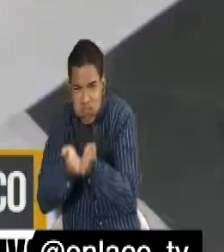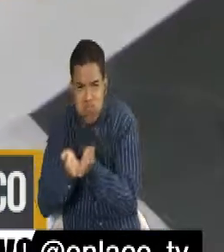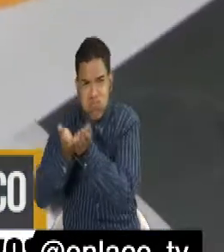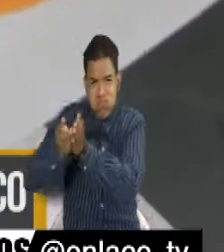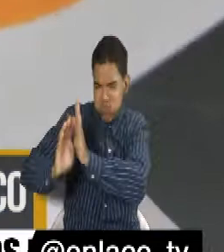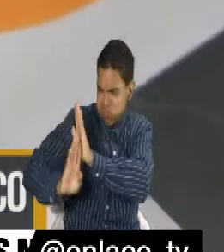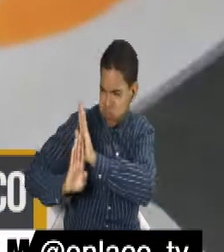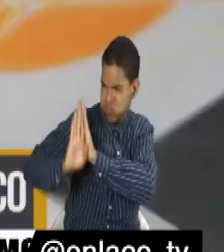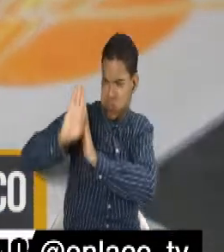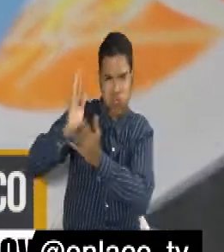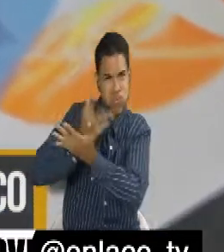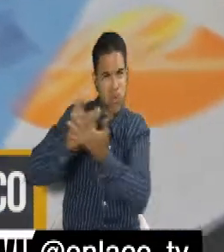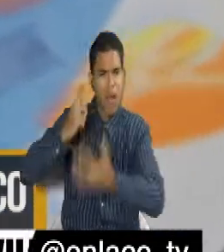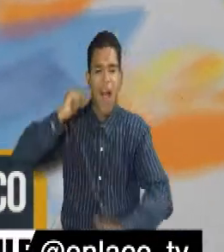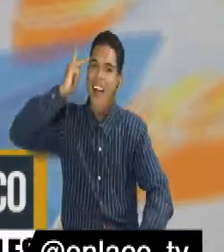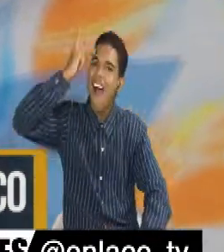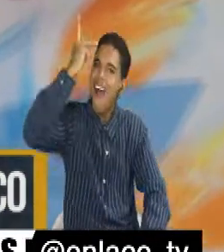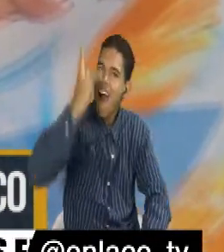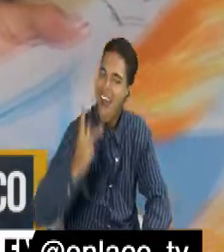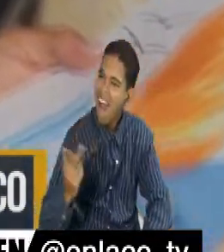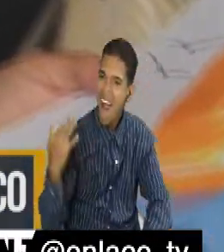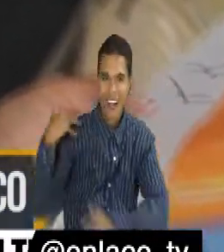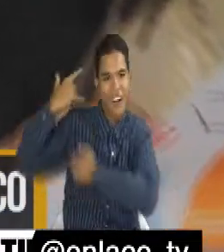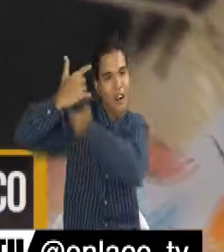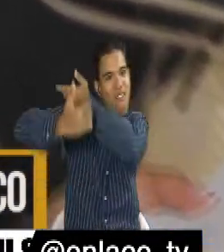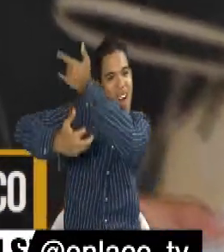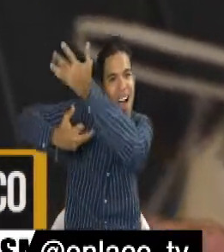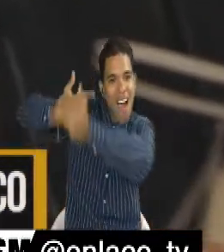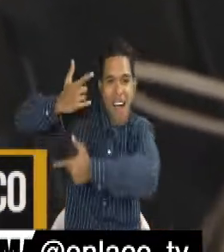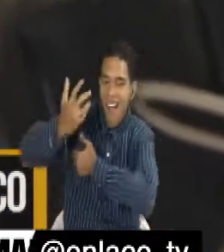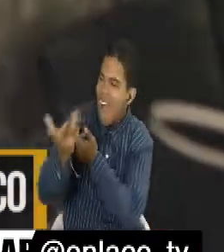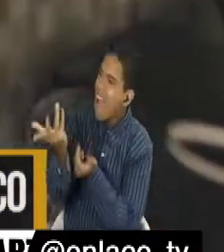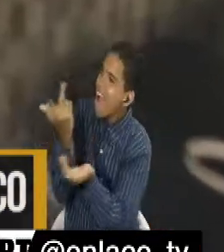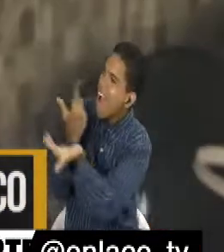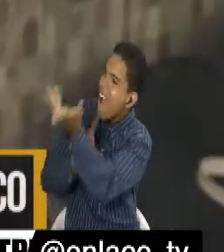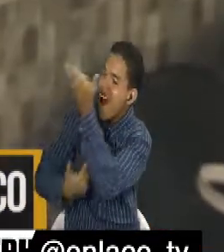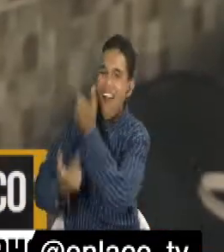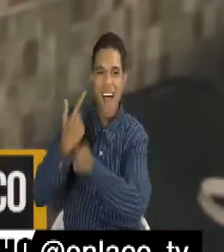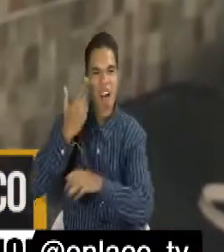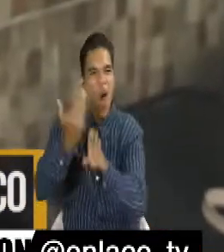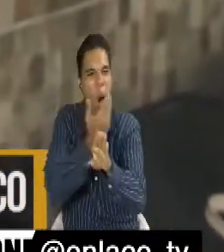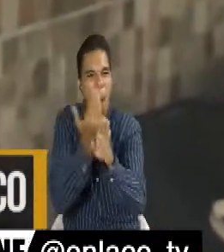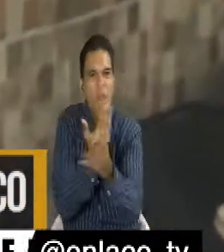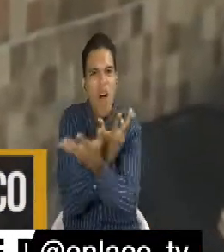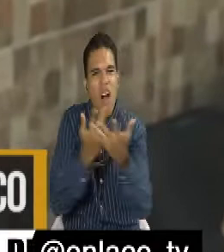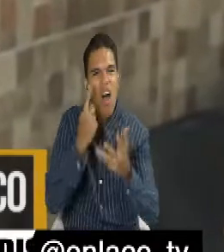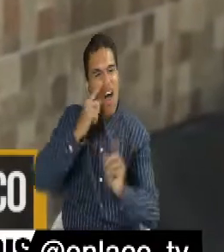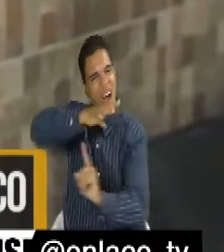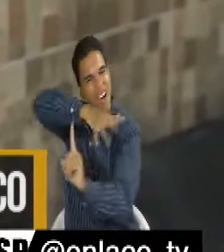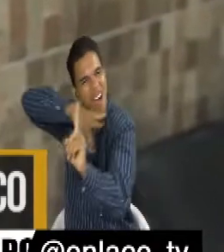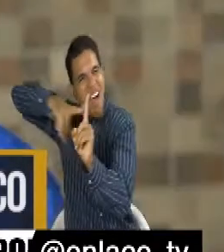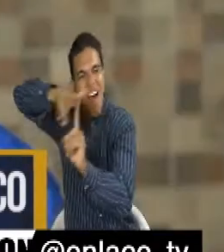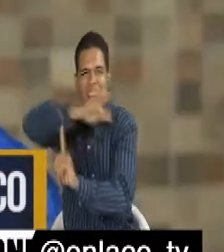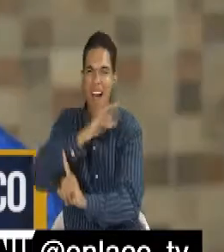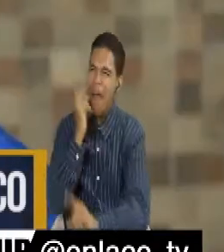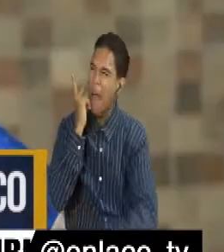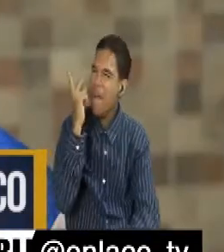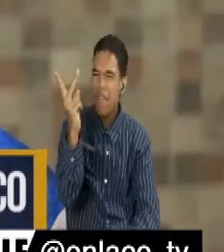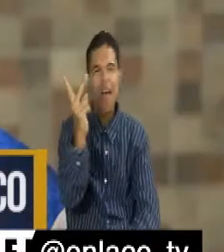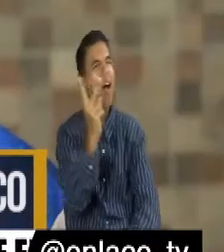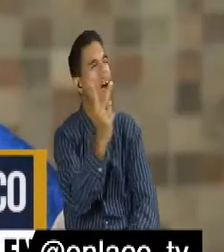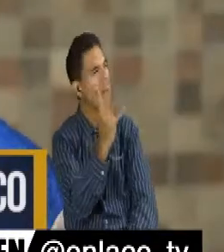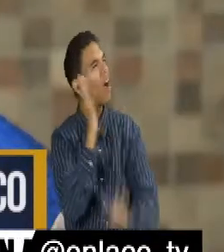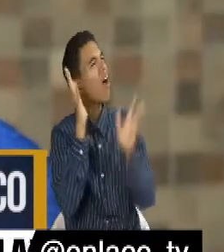pero también las historias, las problemáticas que hoy en día se vivencian a través de los problemas ambientales que tenemos. Entonces quisimos